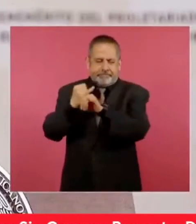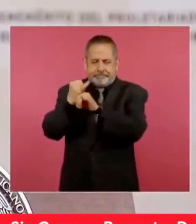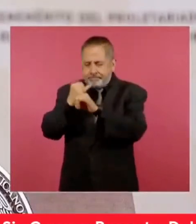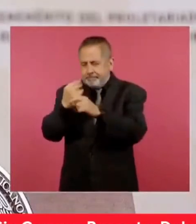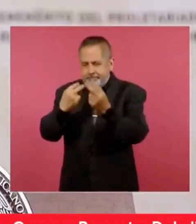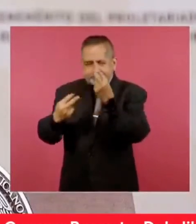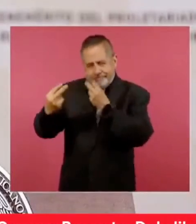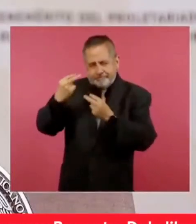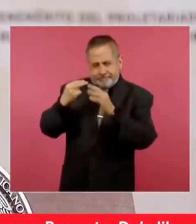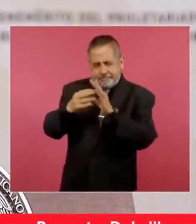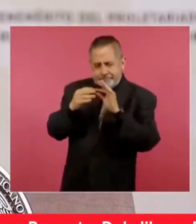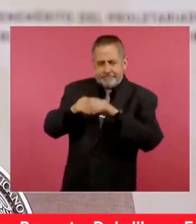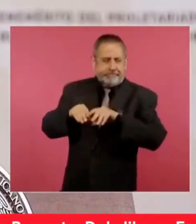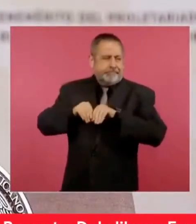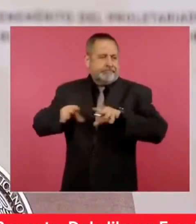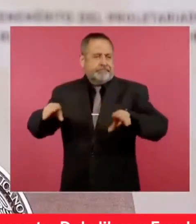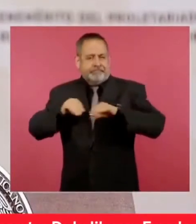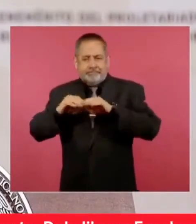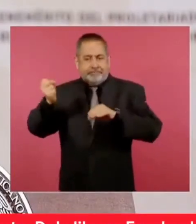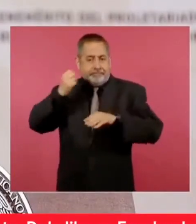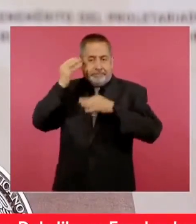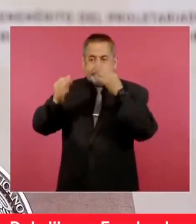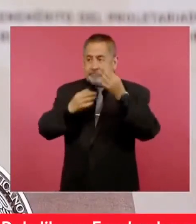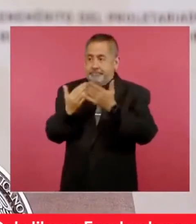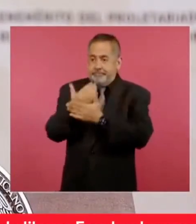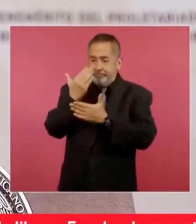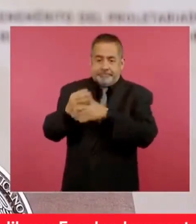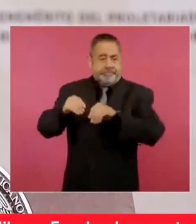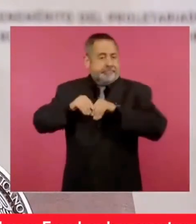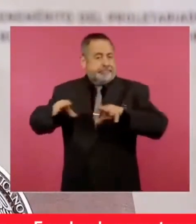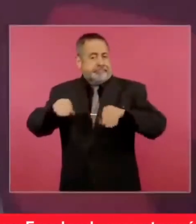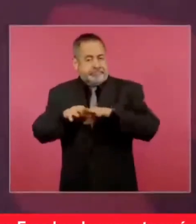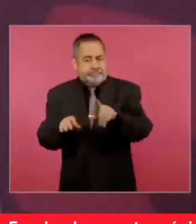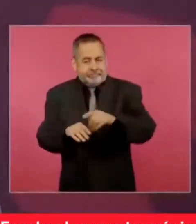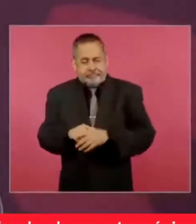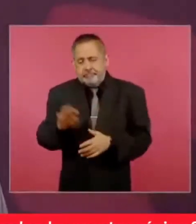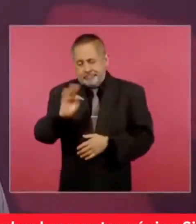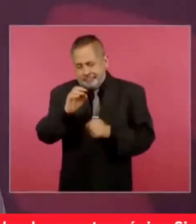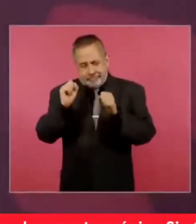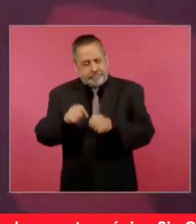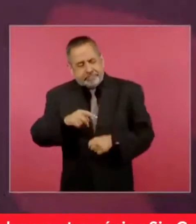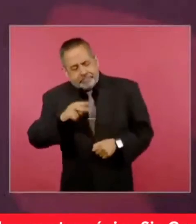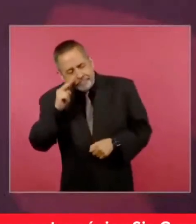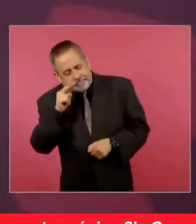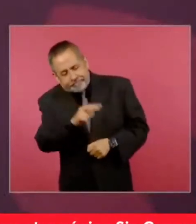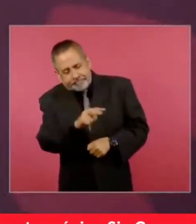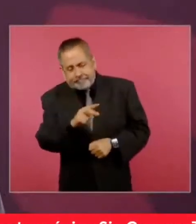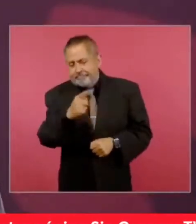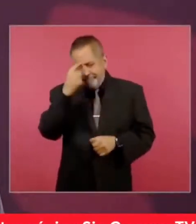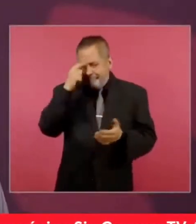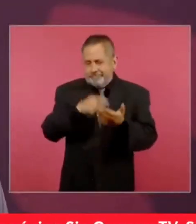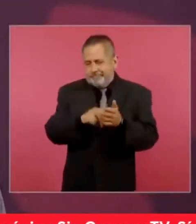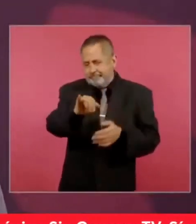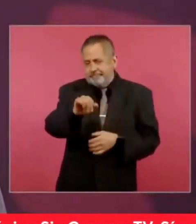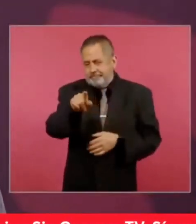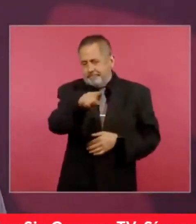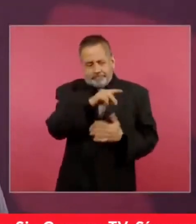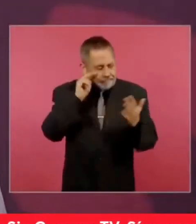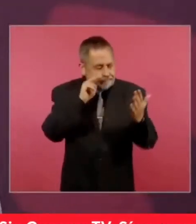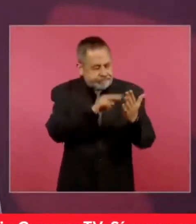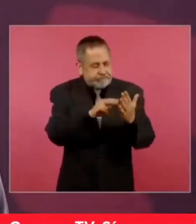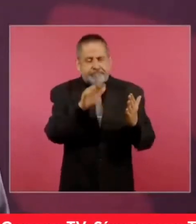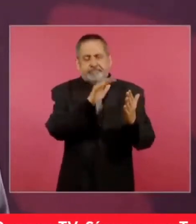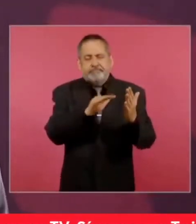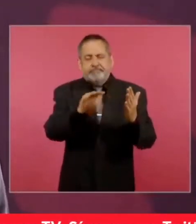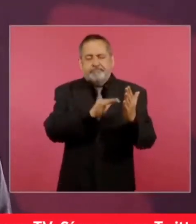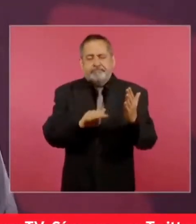plataformas donde se transmite esta conferencia de prensa, lo han visto, lo han leído por